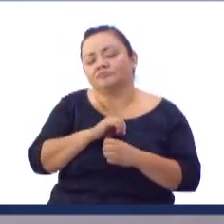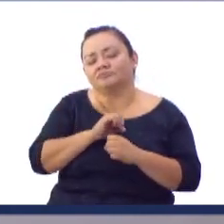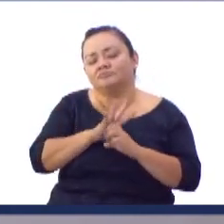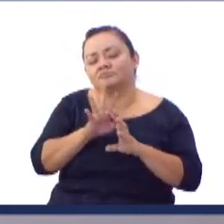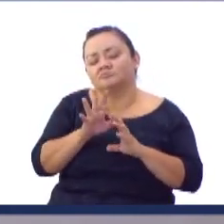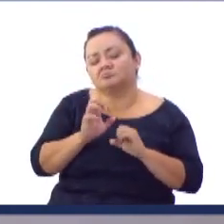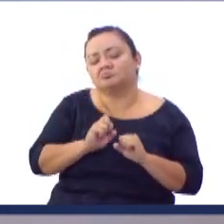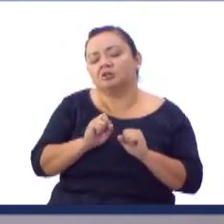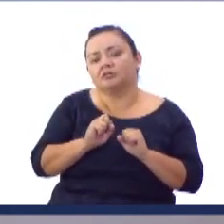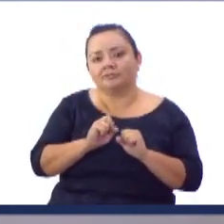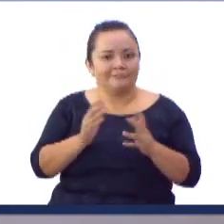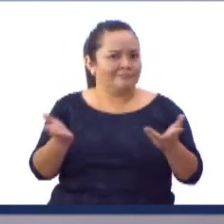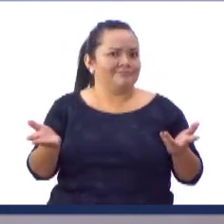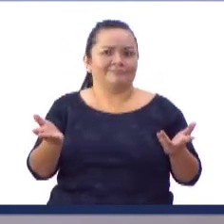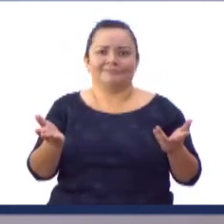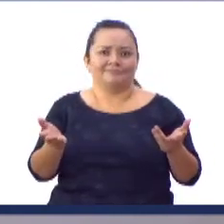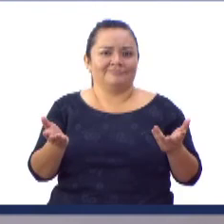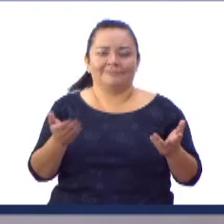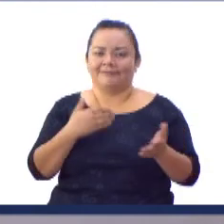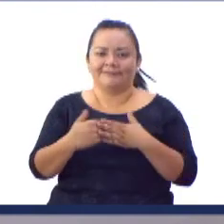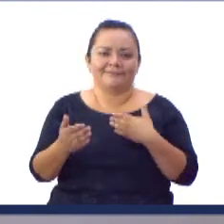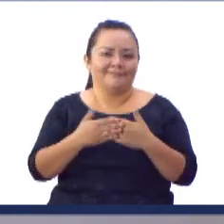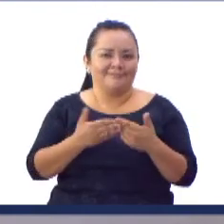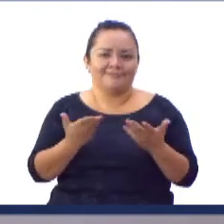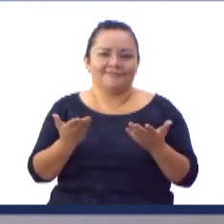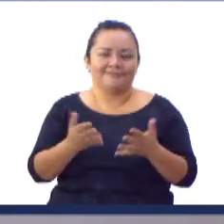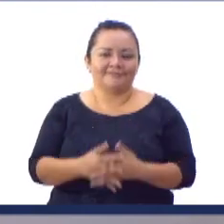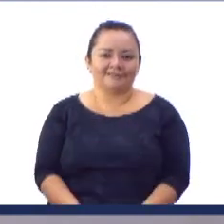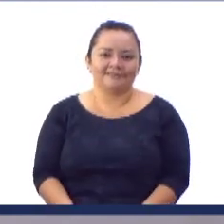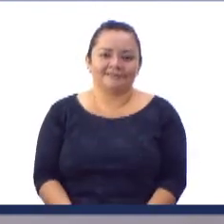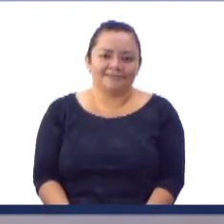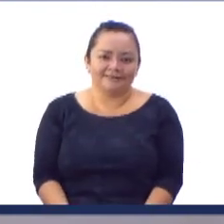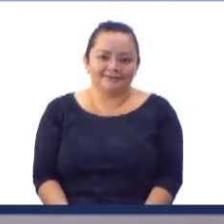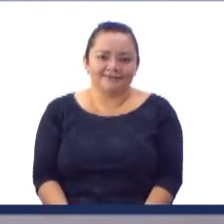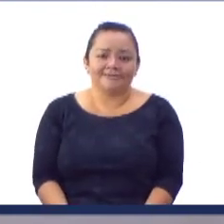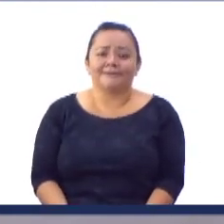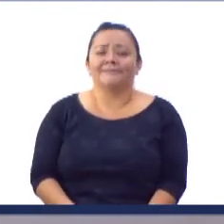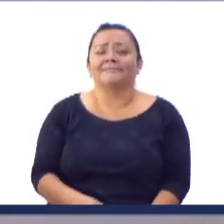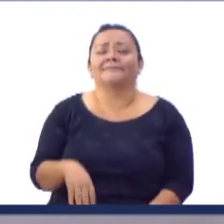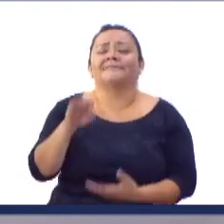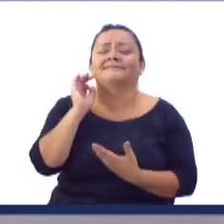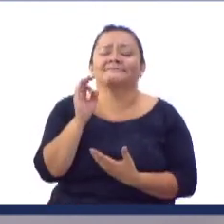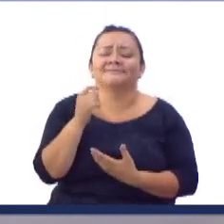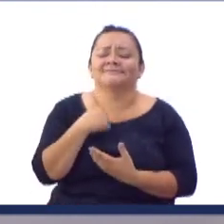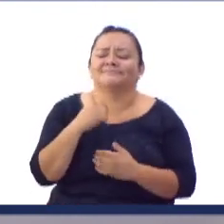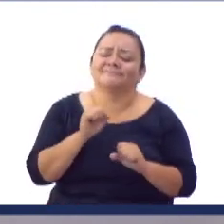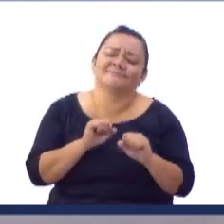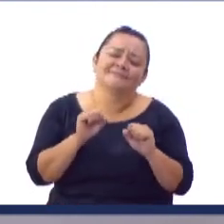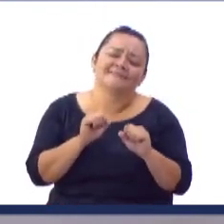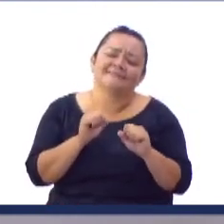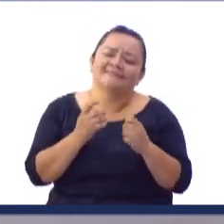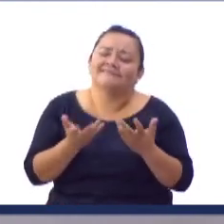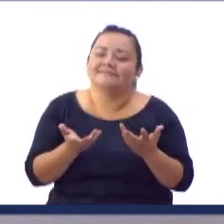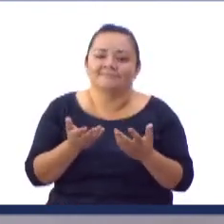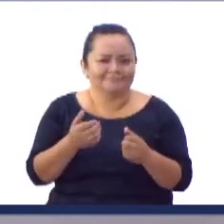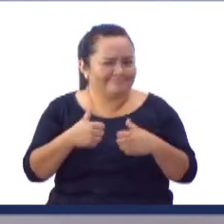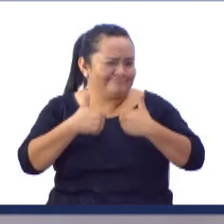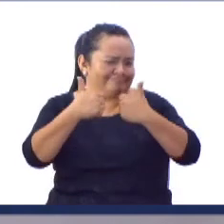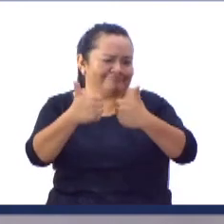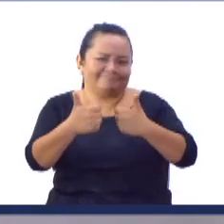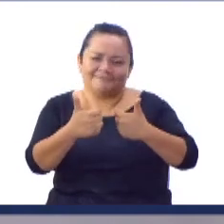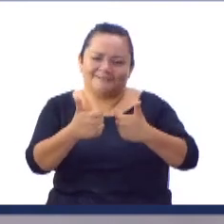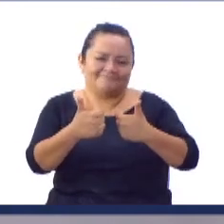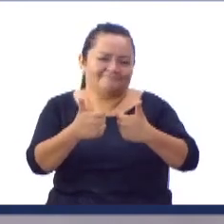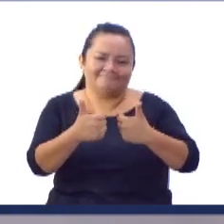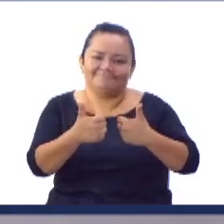ya murió de hecho un con cuya llama pastor y si muero de coronavirus está bueno murió